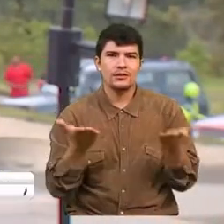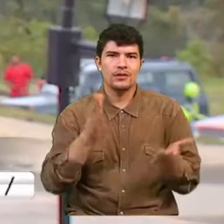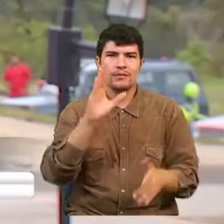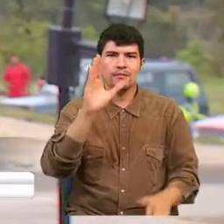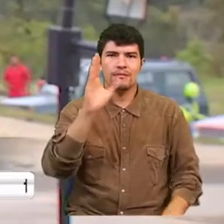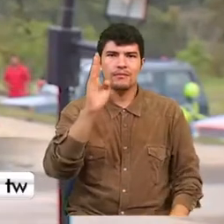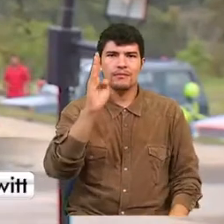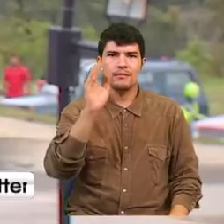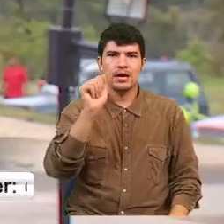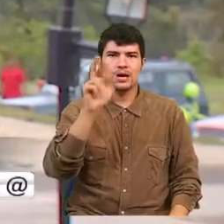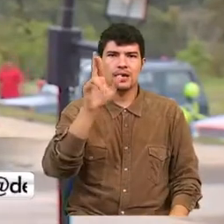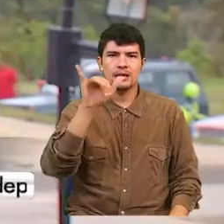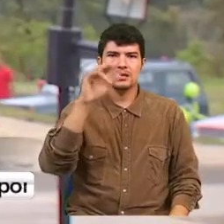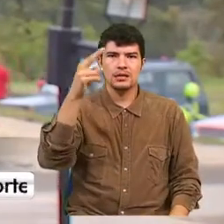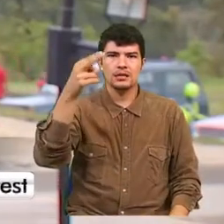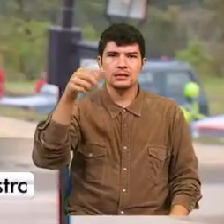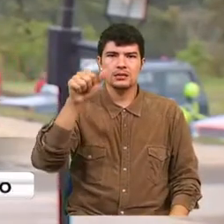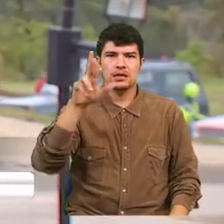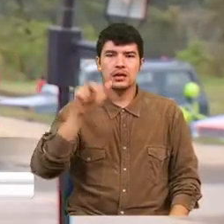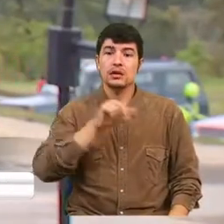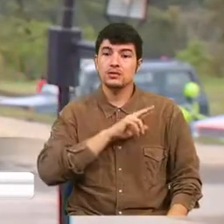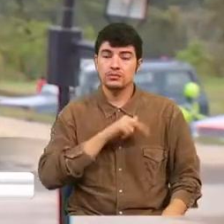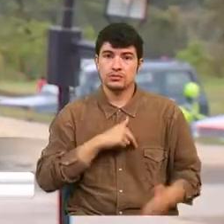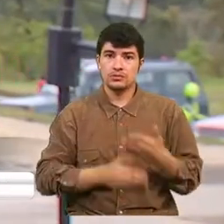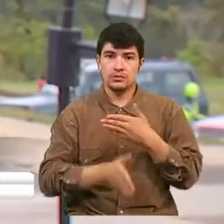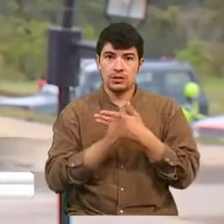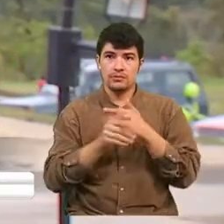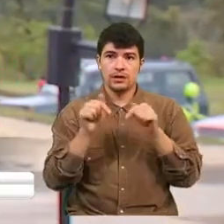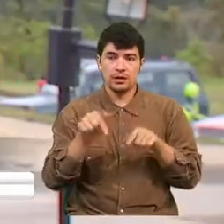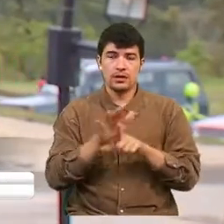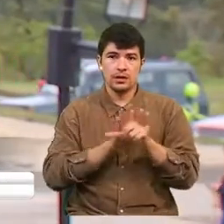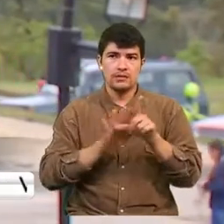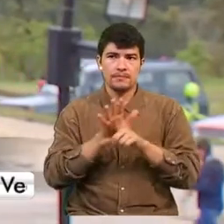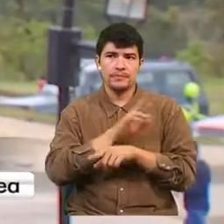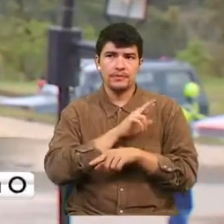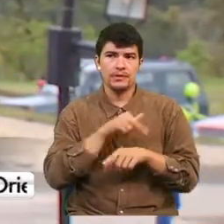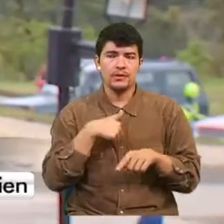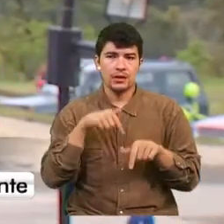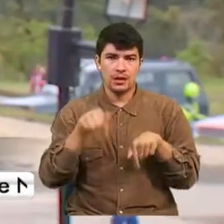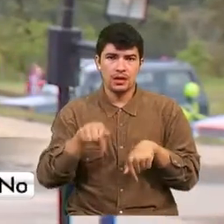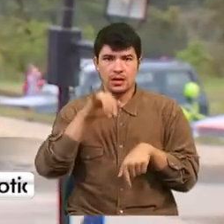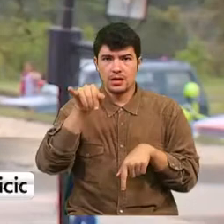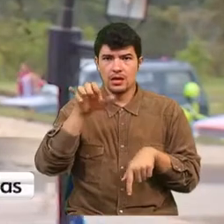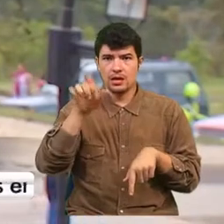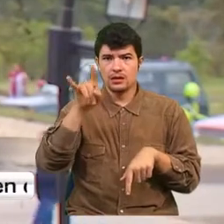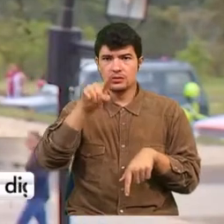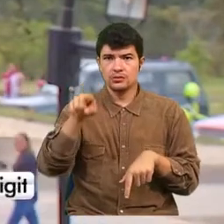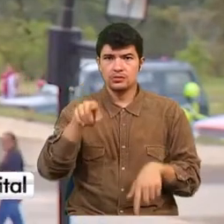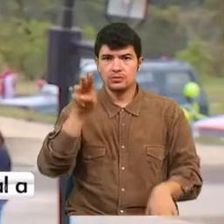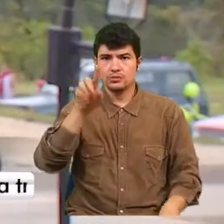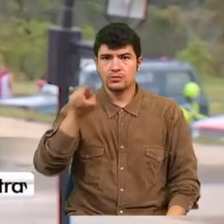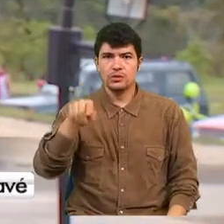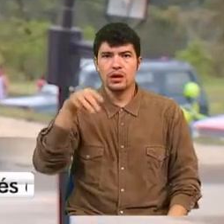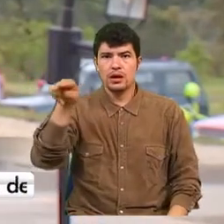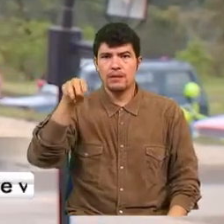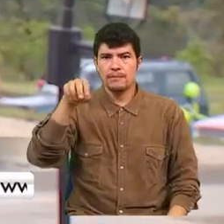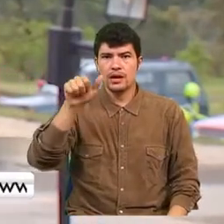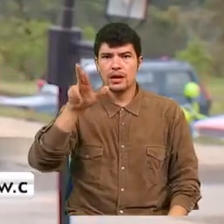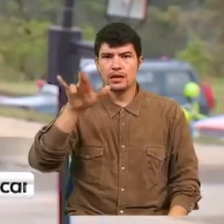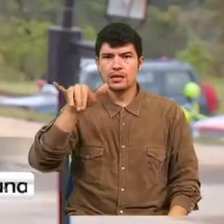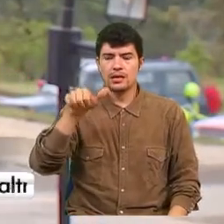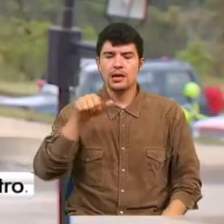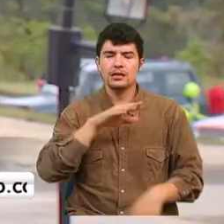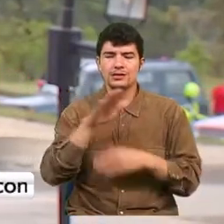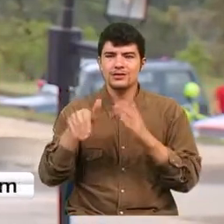Barichara. Nosotros continuamos en esta transmisión en vivo y en directo. Estamos desde Jesús María, al sur del departamento de Santander, llevándoles a ustedes con Oriente